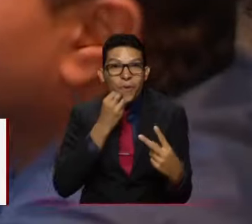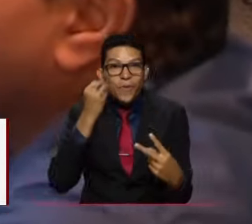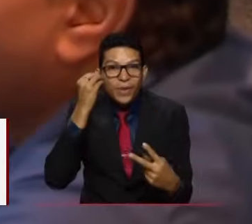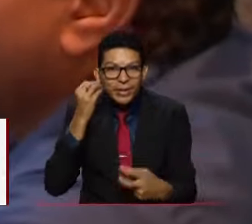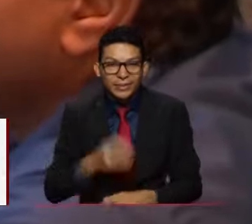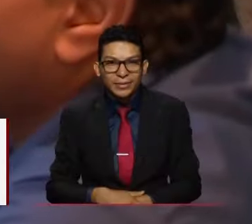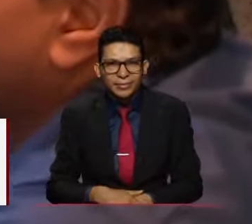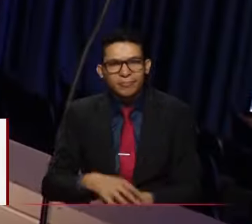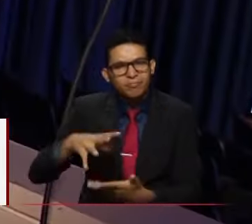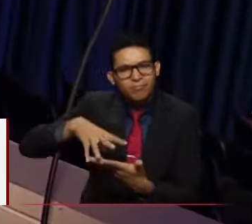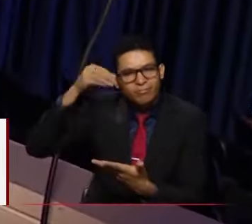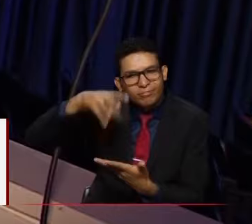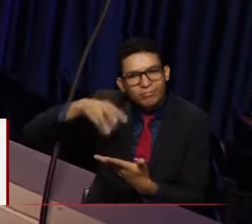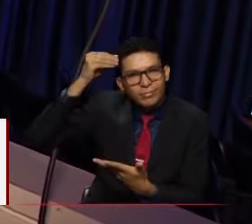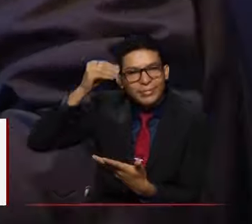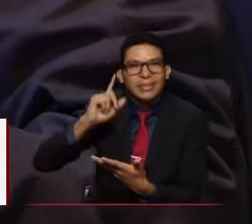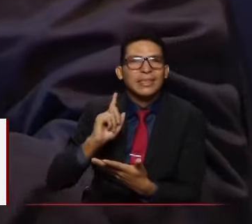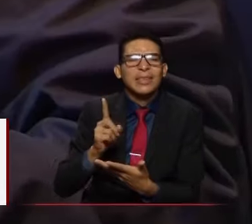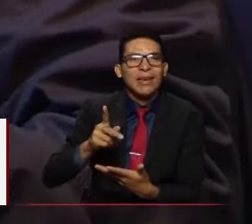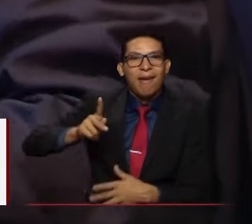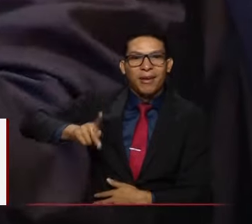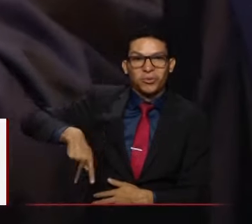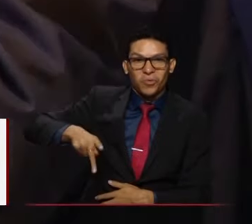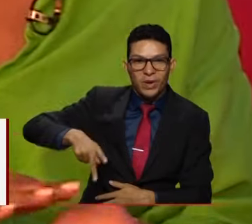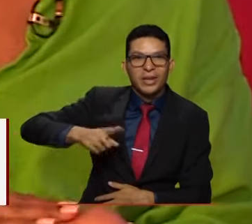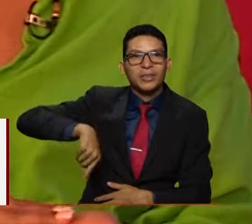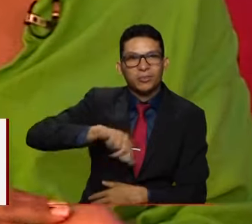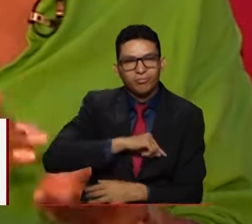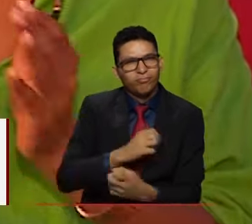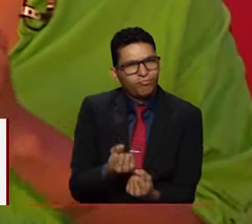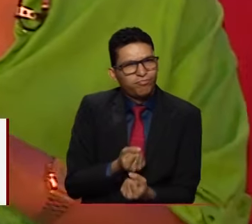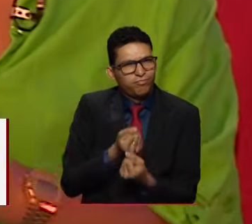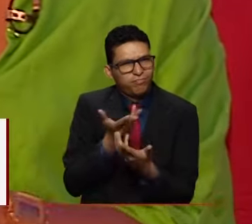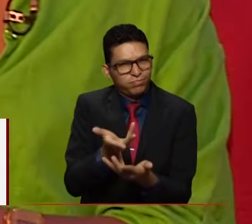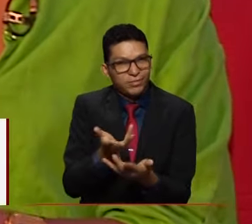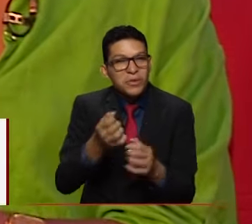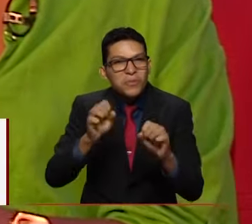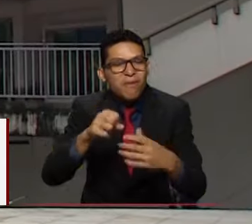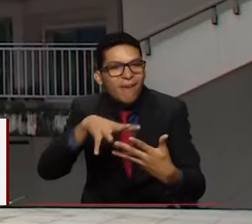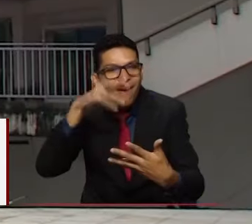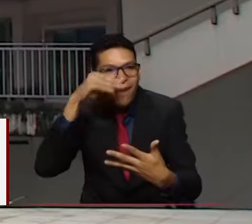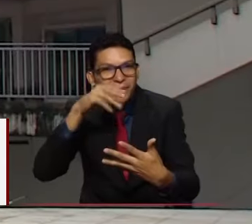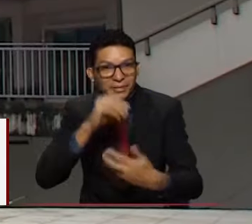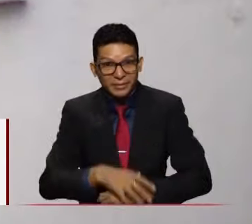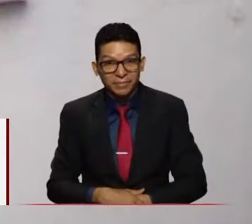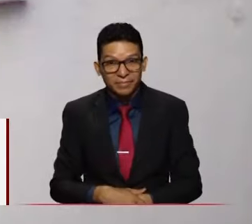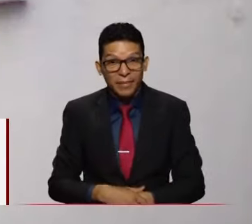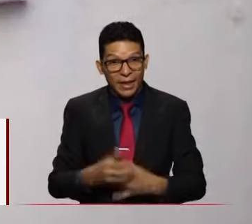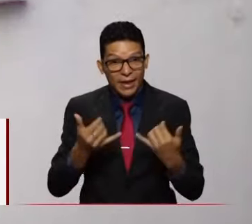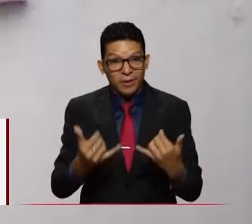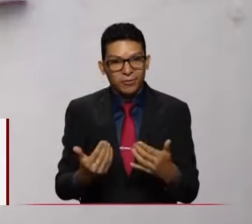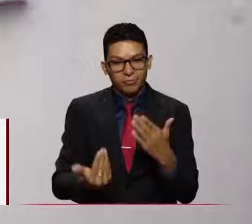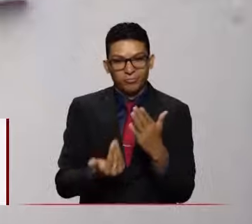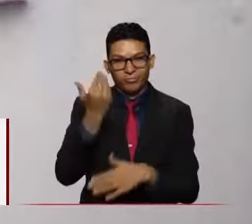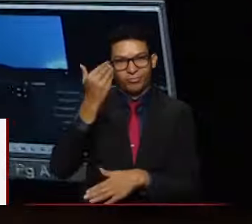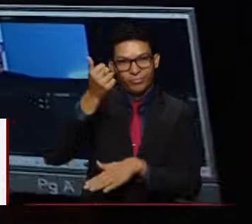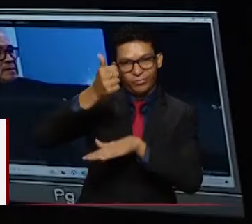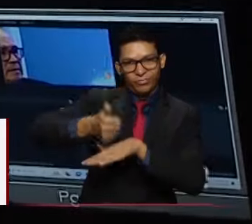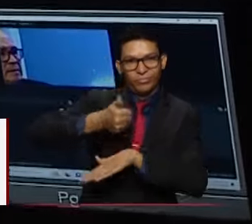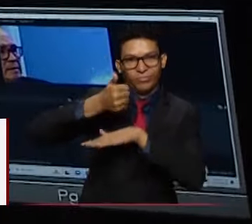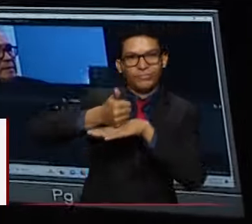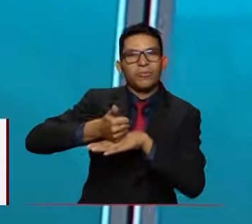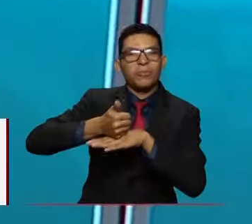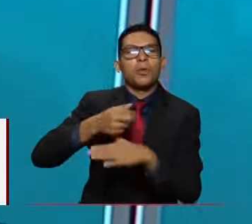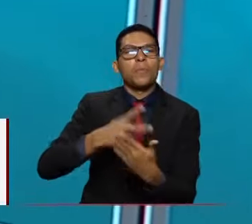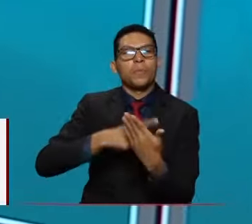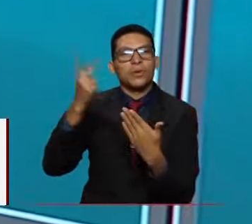donde se aprende, es esa gran escuela donde podemos aportar y también aprender. Ahora, desde la nueva gerencia, se impulsa un proyecto